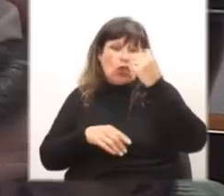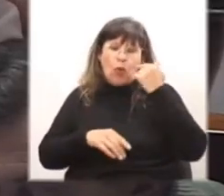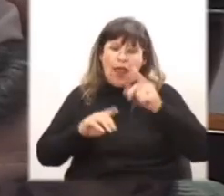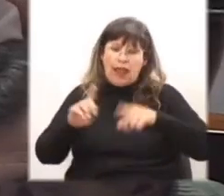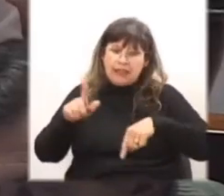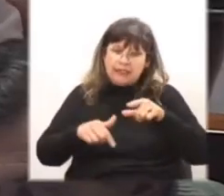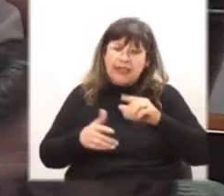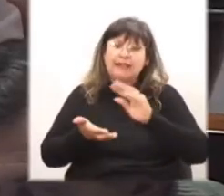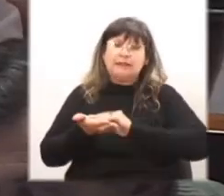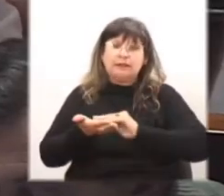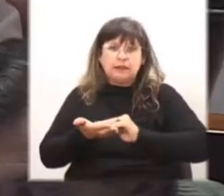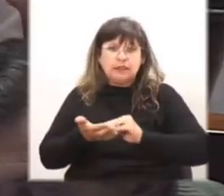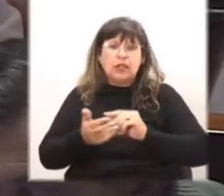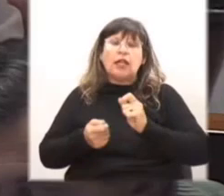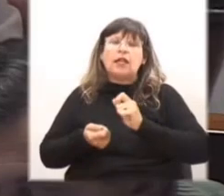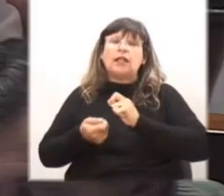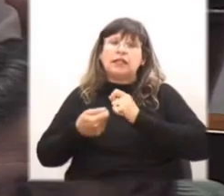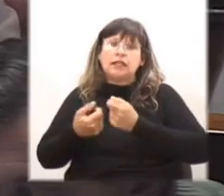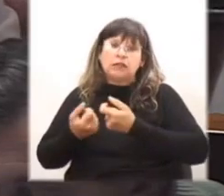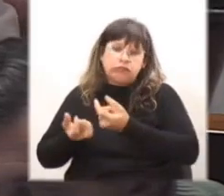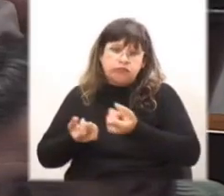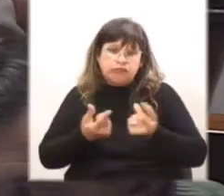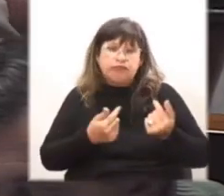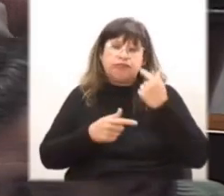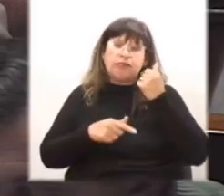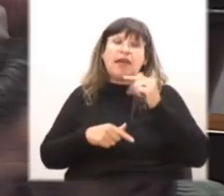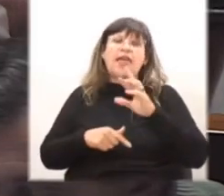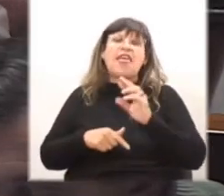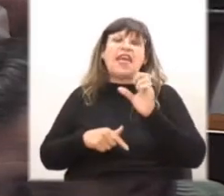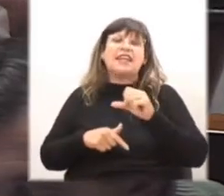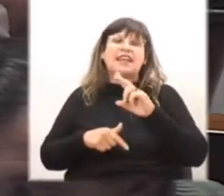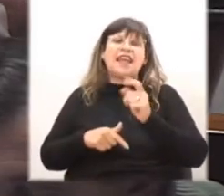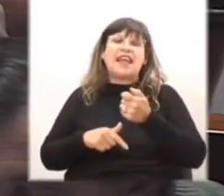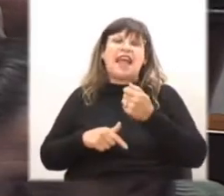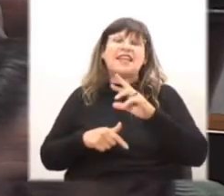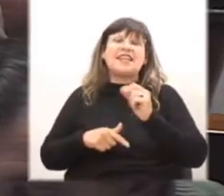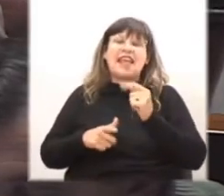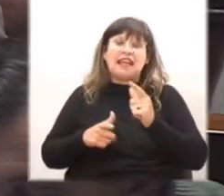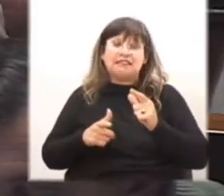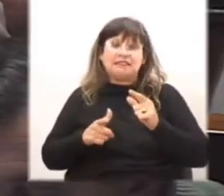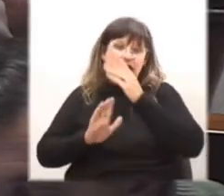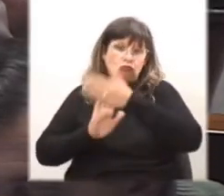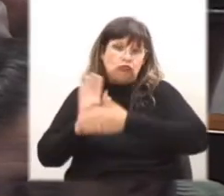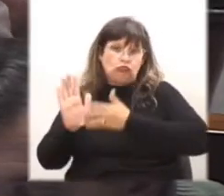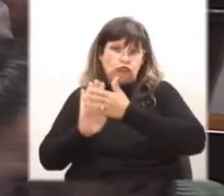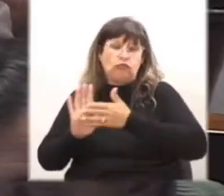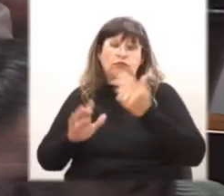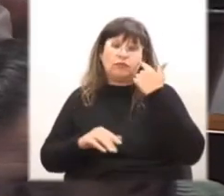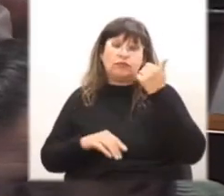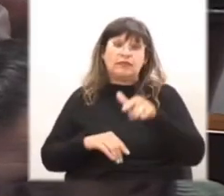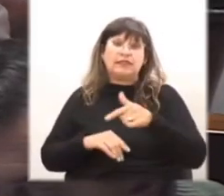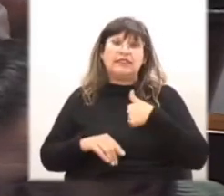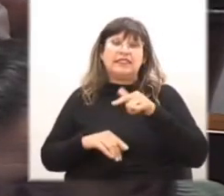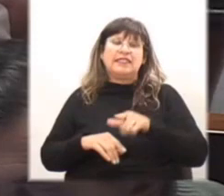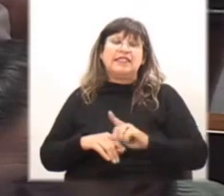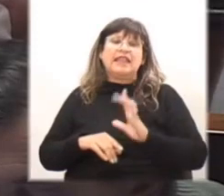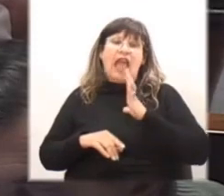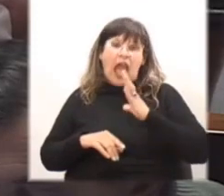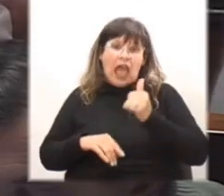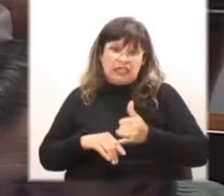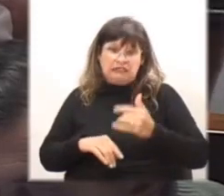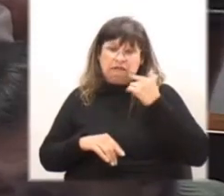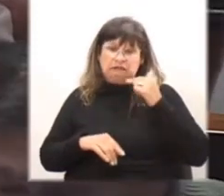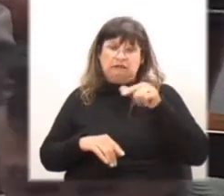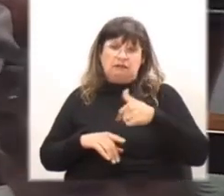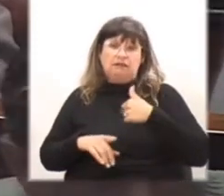gestión, administración, distribución de regalías en el territorio uruguayo. Si existieron efectivamente esas